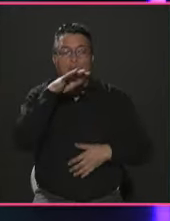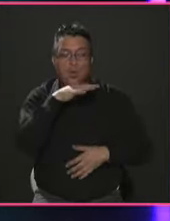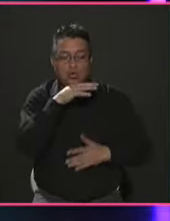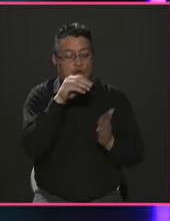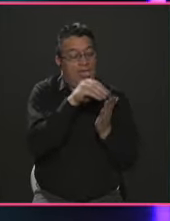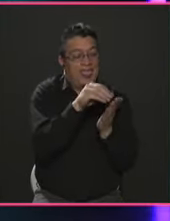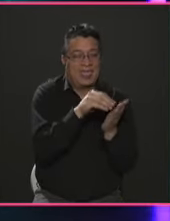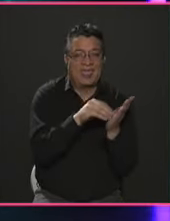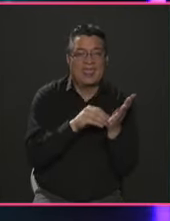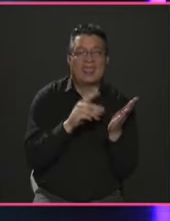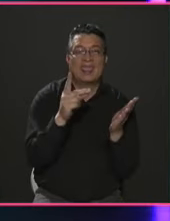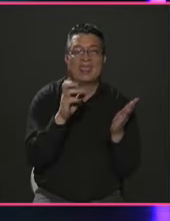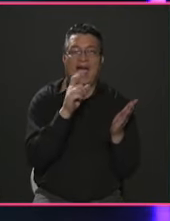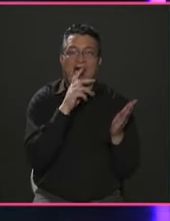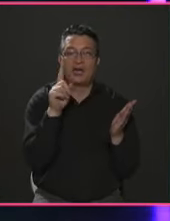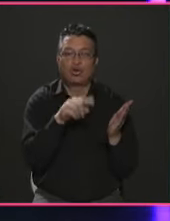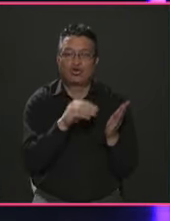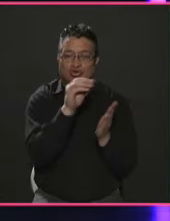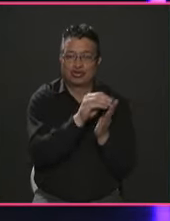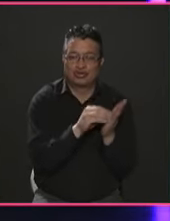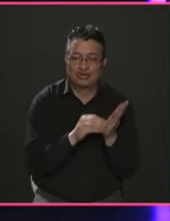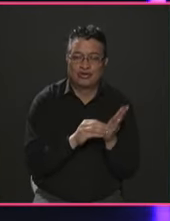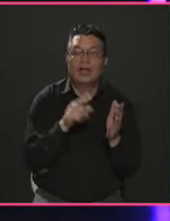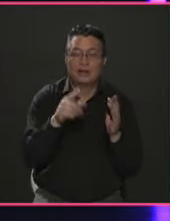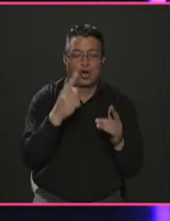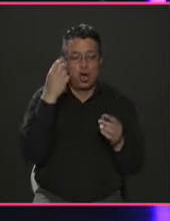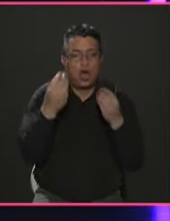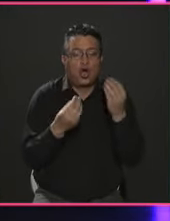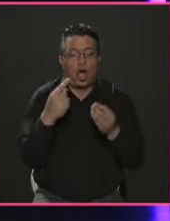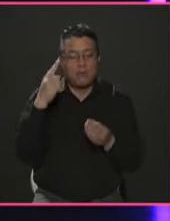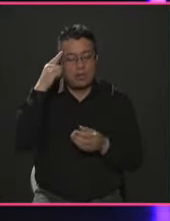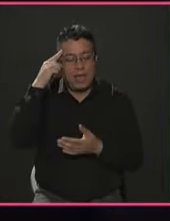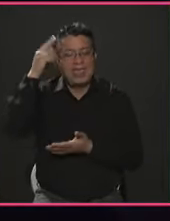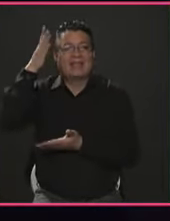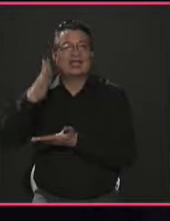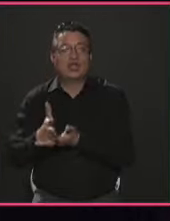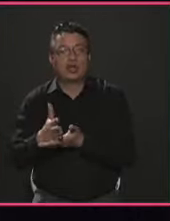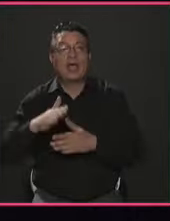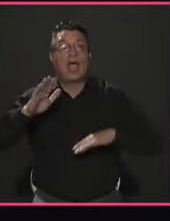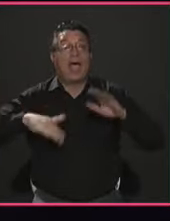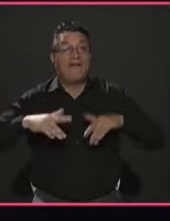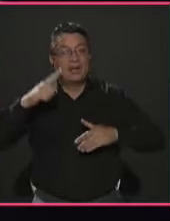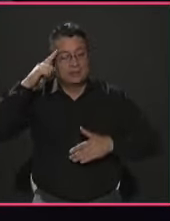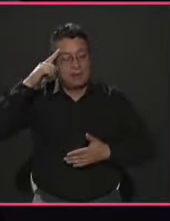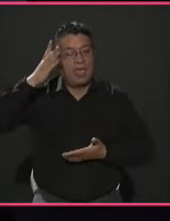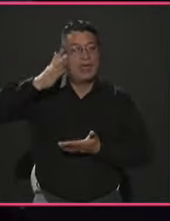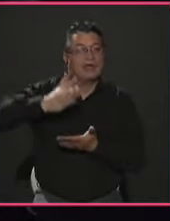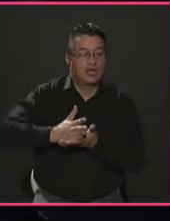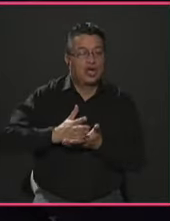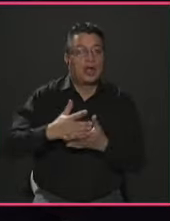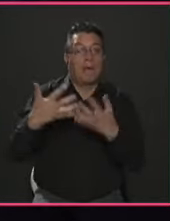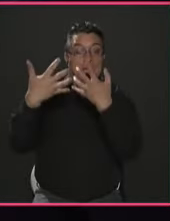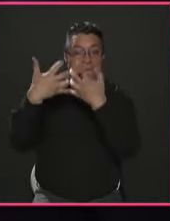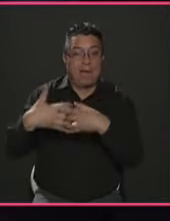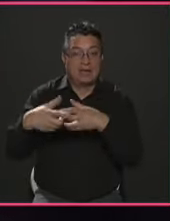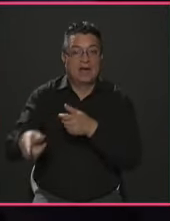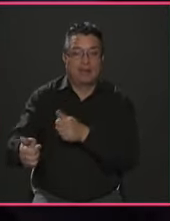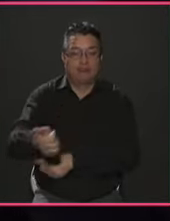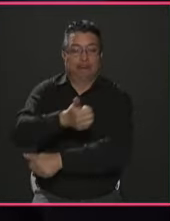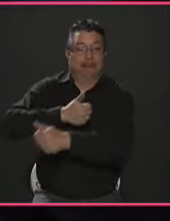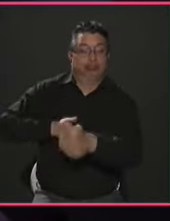los datos la forma en que tomamos decisiones a veces decisiones que toman las máquinas por los